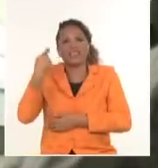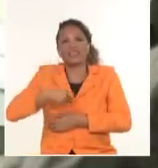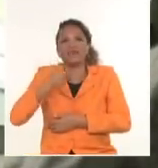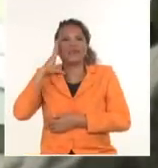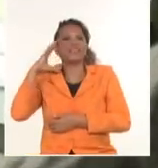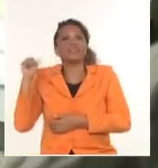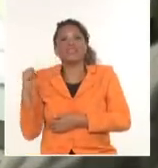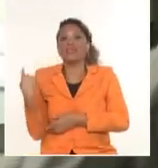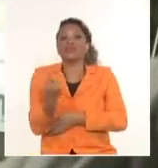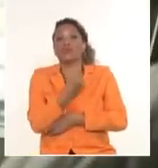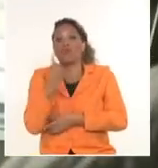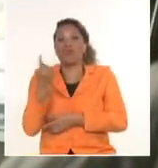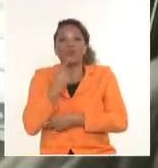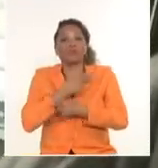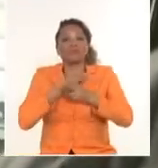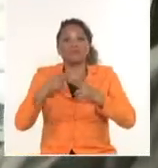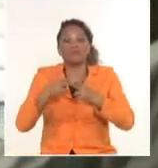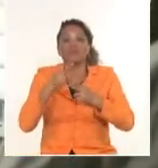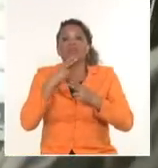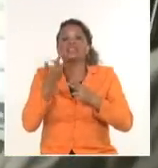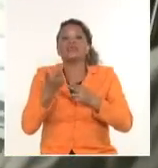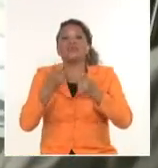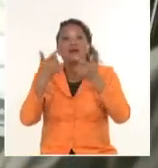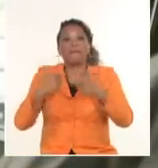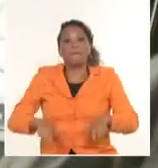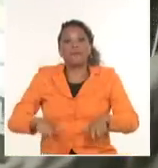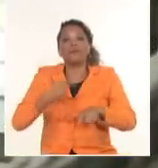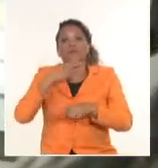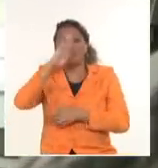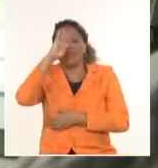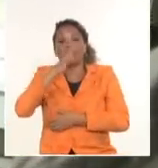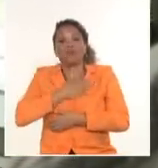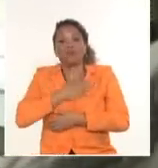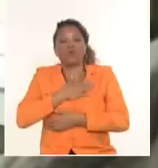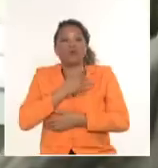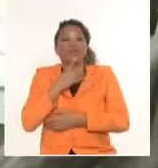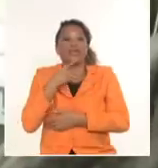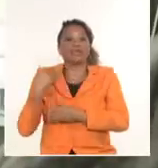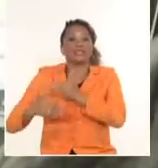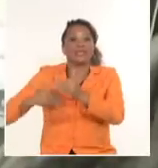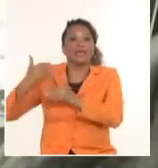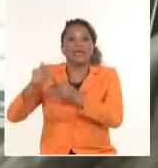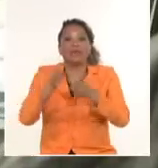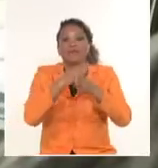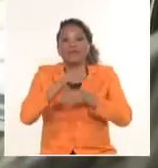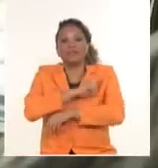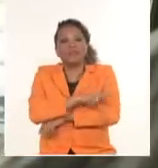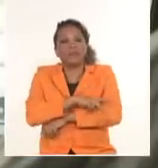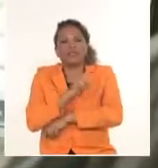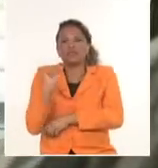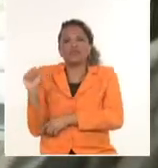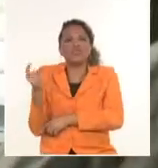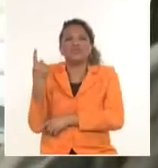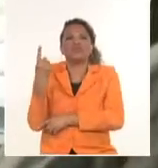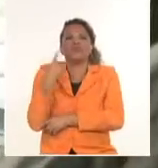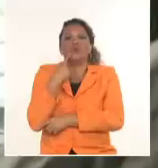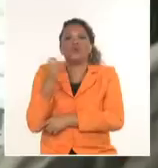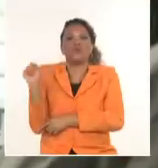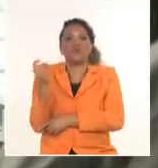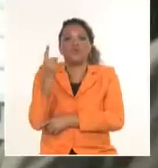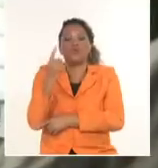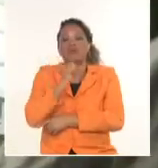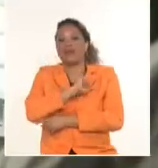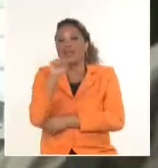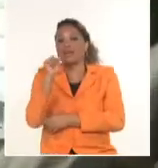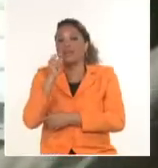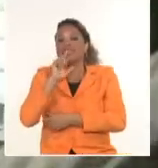Mijaín López es una leyenda del deporte mundial, no solamente de la lucha, no solamente de Cuba, es una leyenda que trasciende. Mijaín no solamente es el único atleta en ganar 5